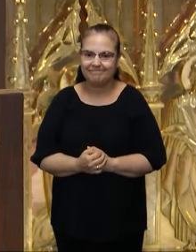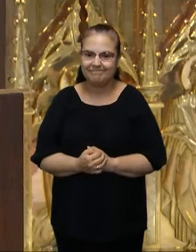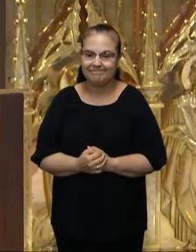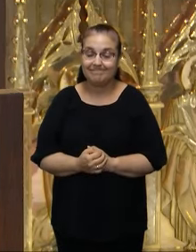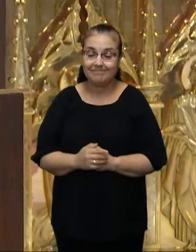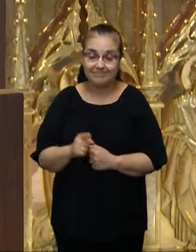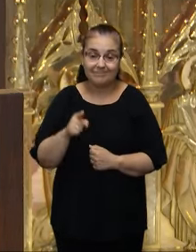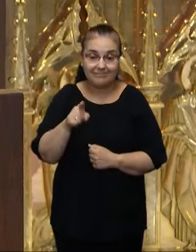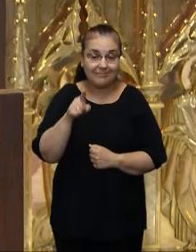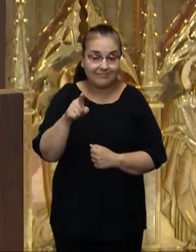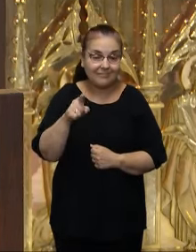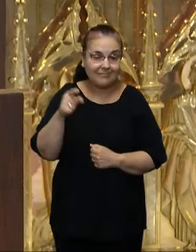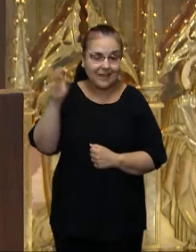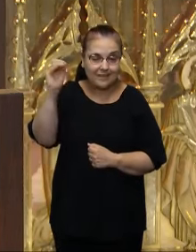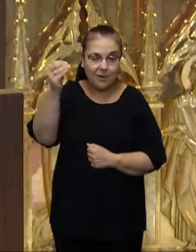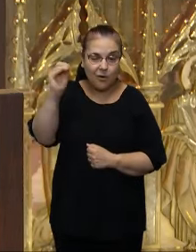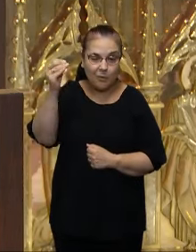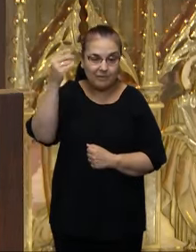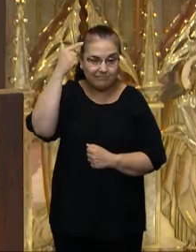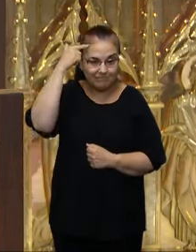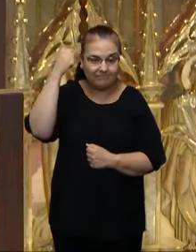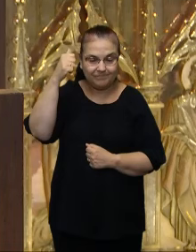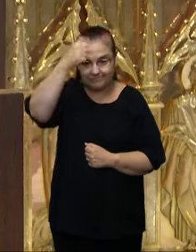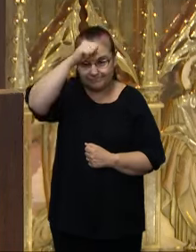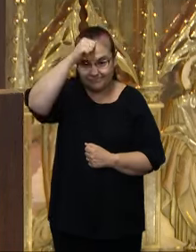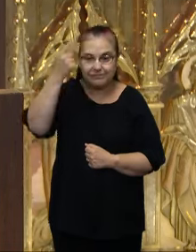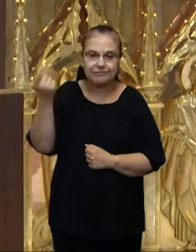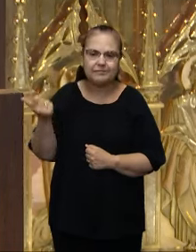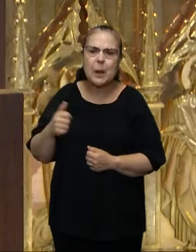Este muchacho, desgraciadamente,